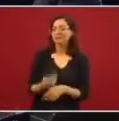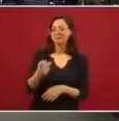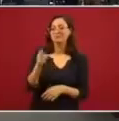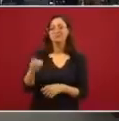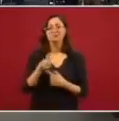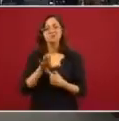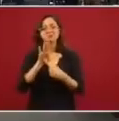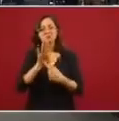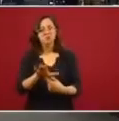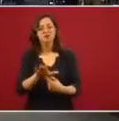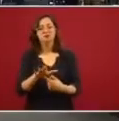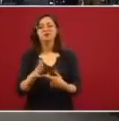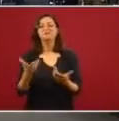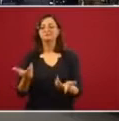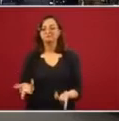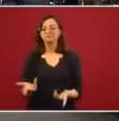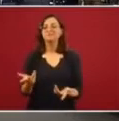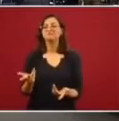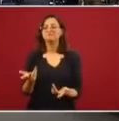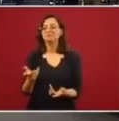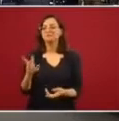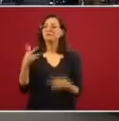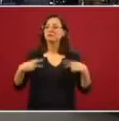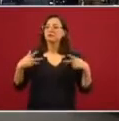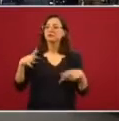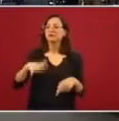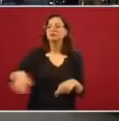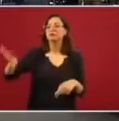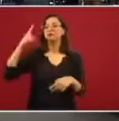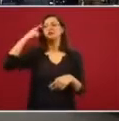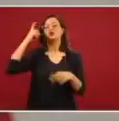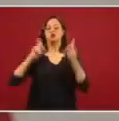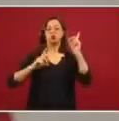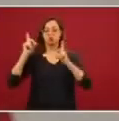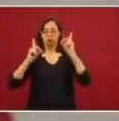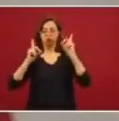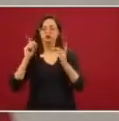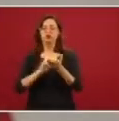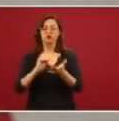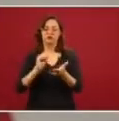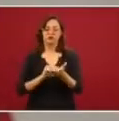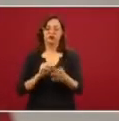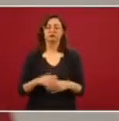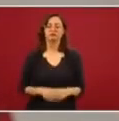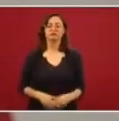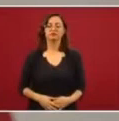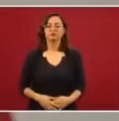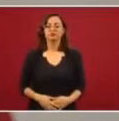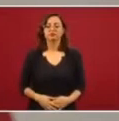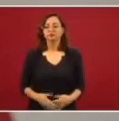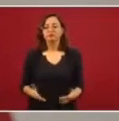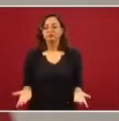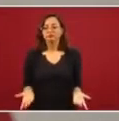manifiestan algo que seguramente parte de la audiencia todavía le queda dos primero aquí no hablamos de etapas